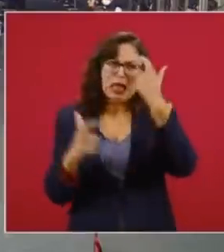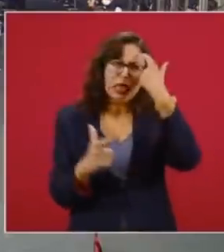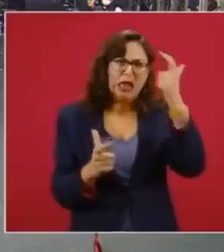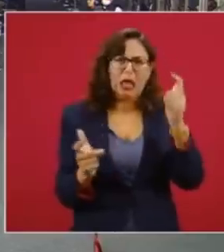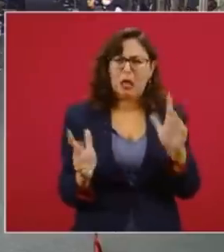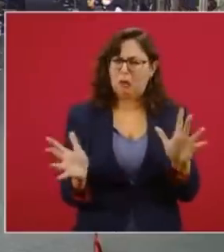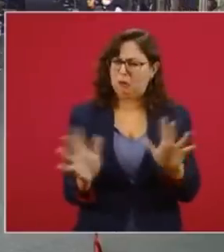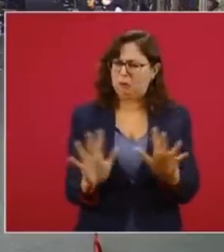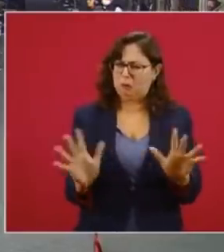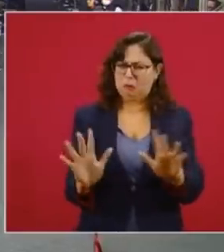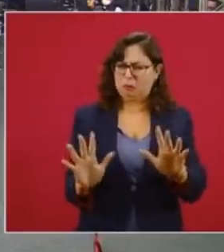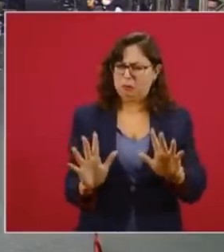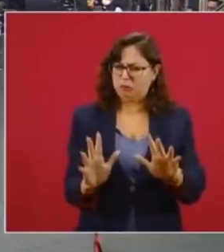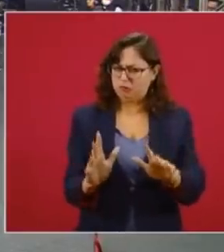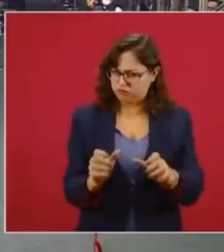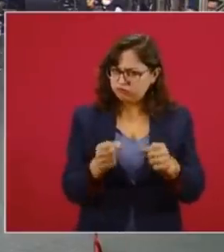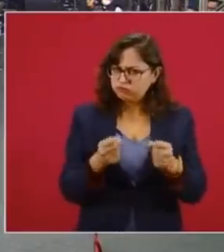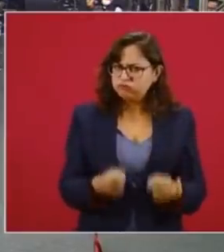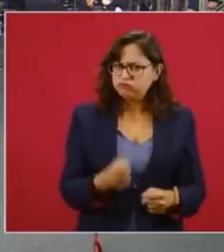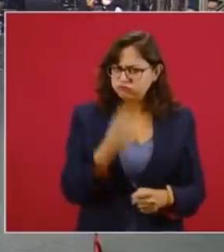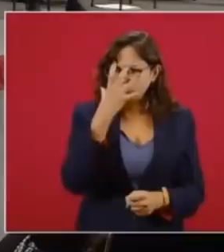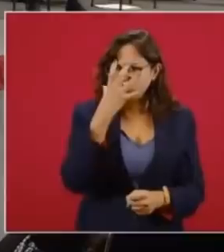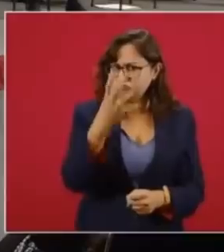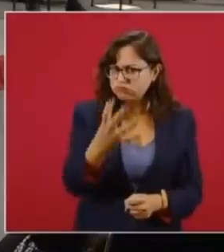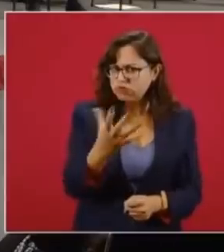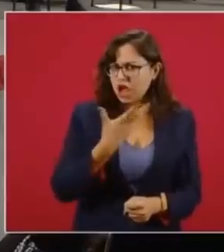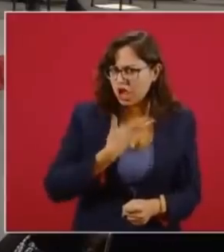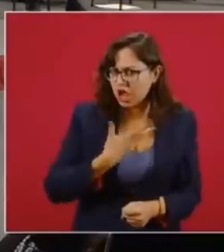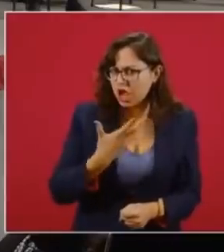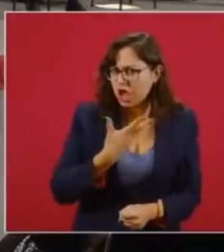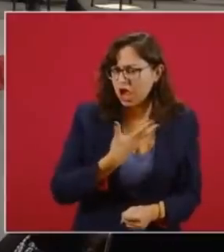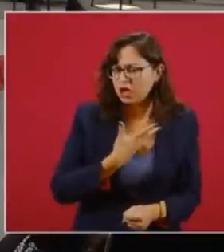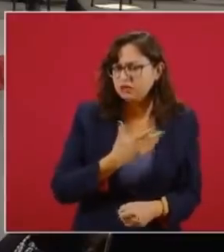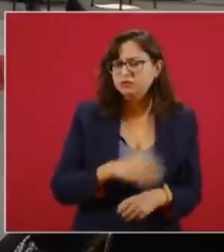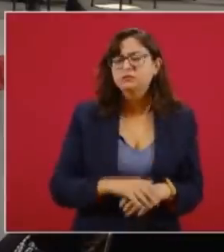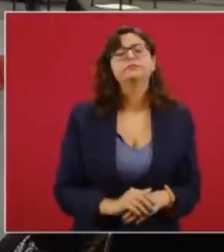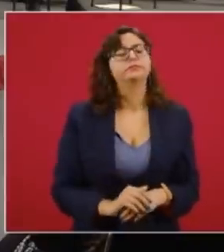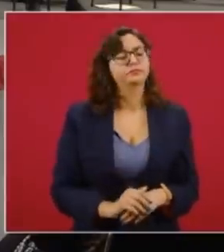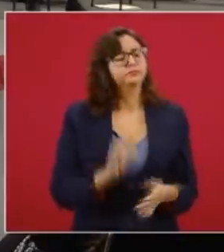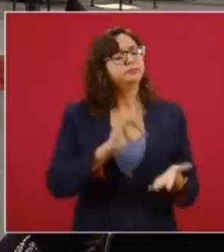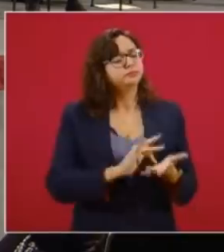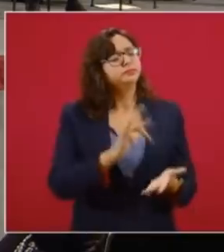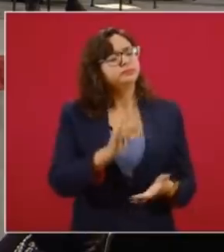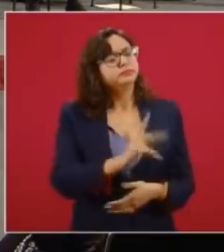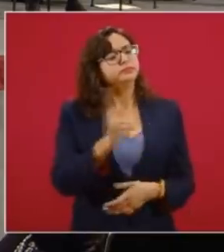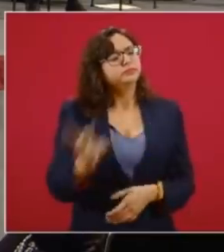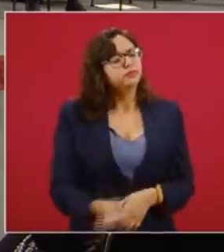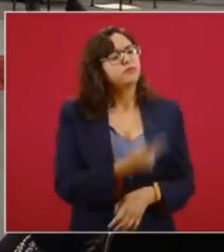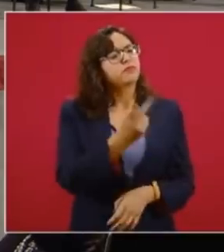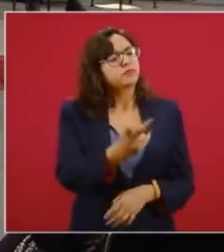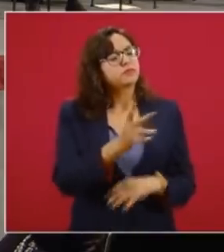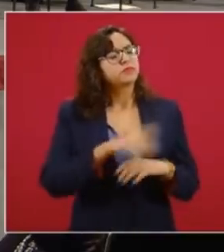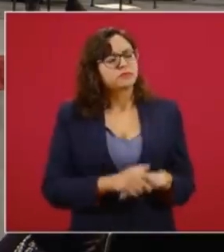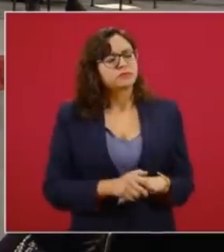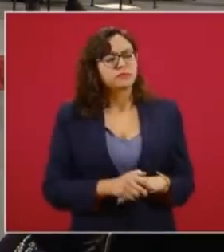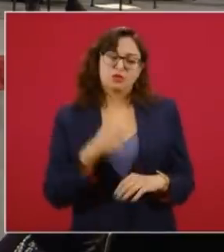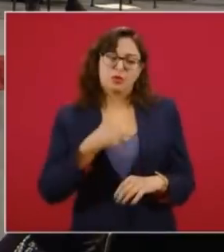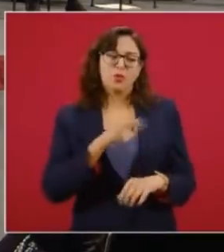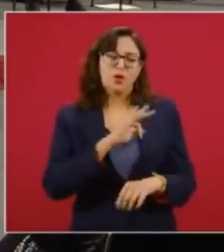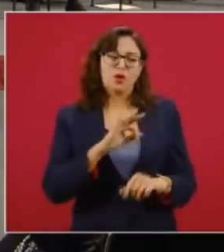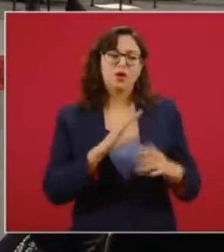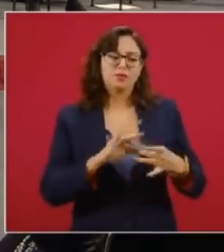Bueno, qué bueno que hace usted esa pregunta porque me permite aclararla perfectamente. Cuando yo me referí a equivocarme es que